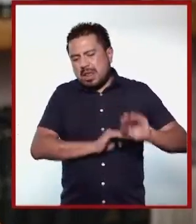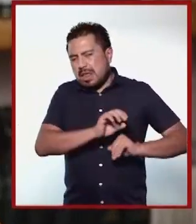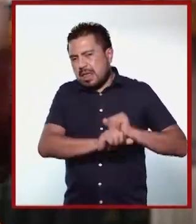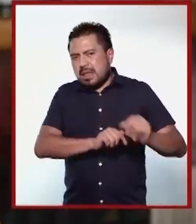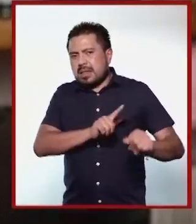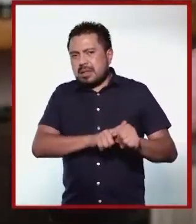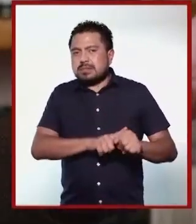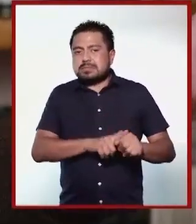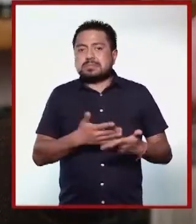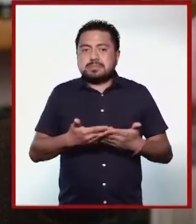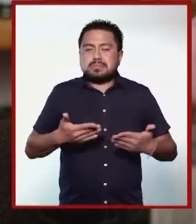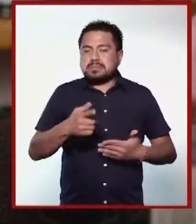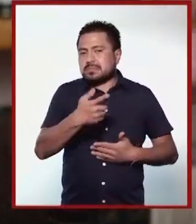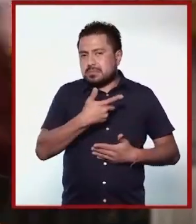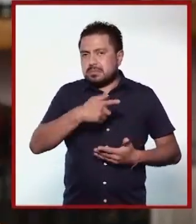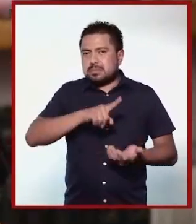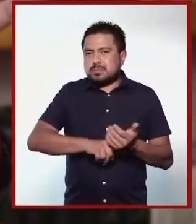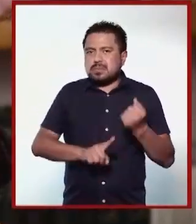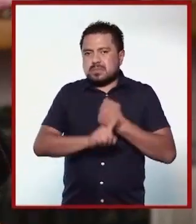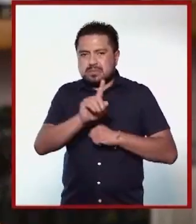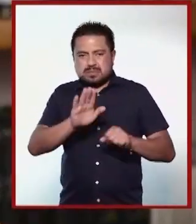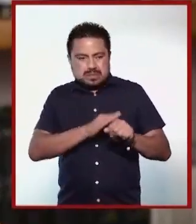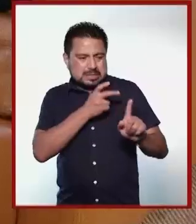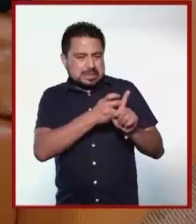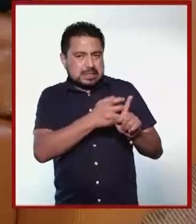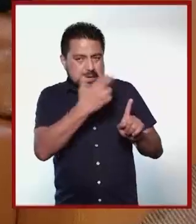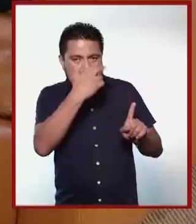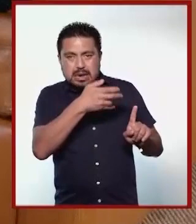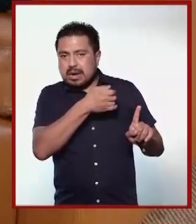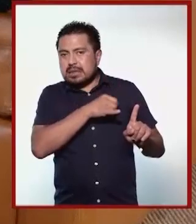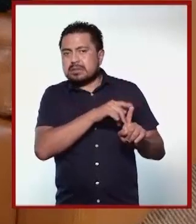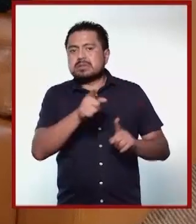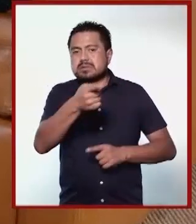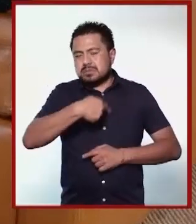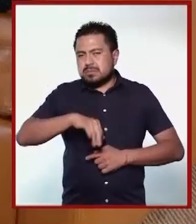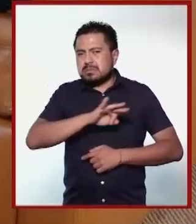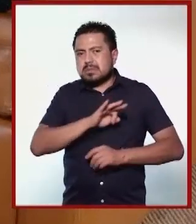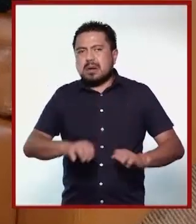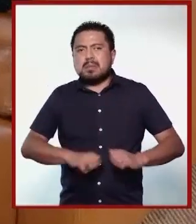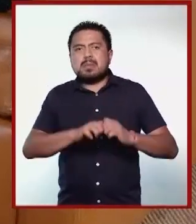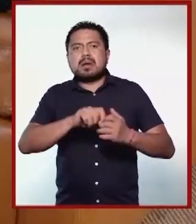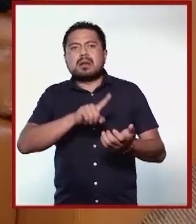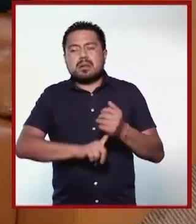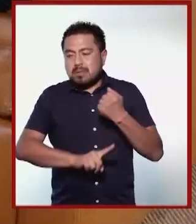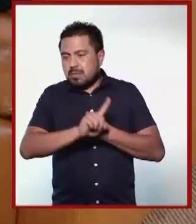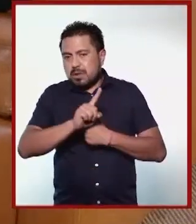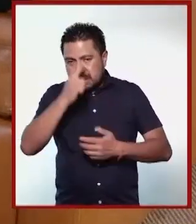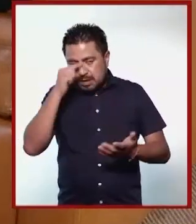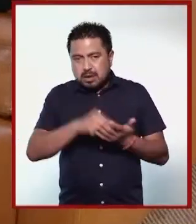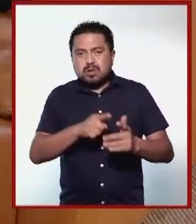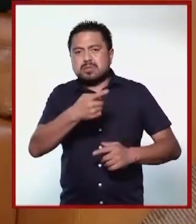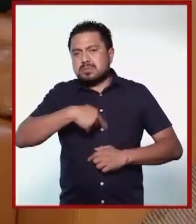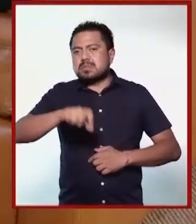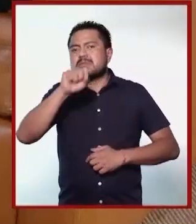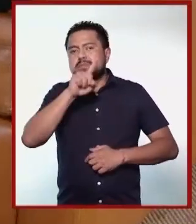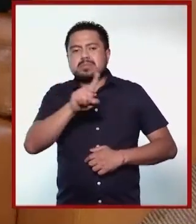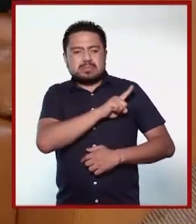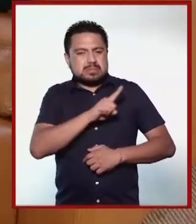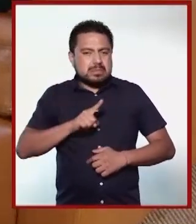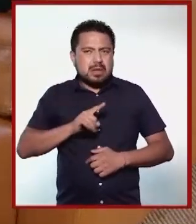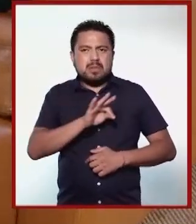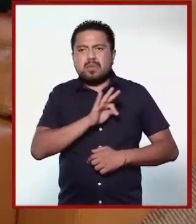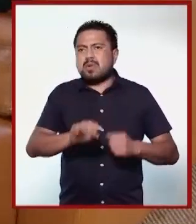animales. Entonces tenemos problemas como este por esa razón. Si nosotros causamos el problema, creo que nosotros también debemos y